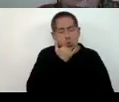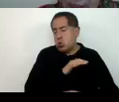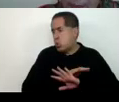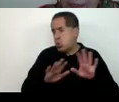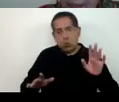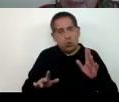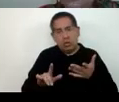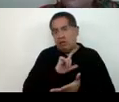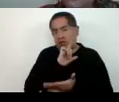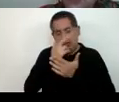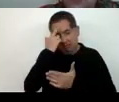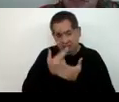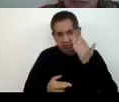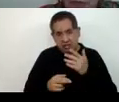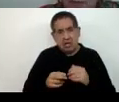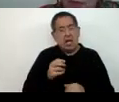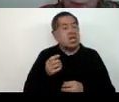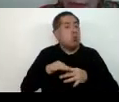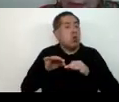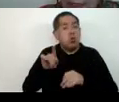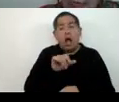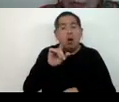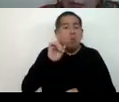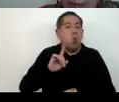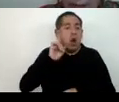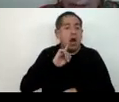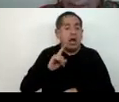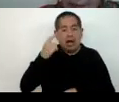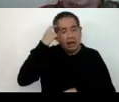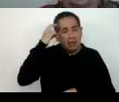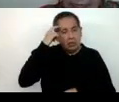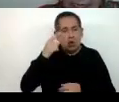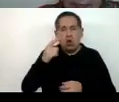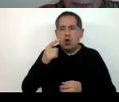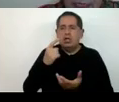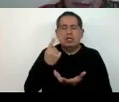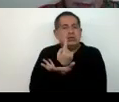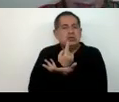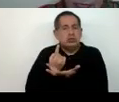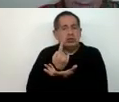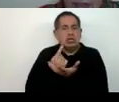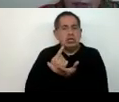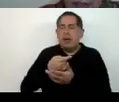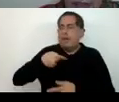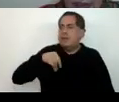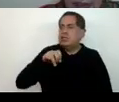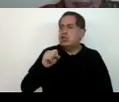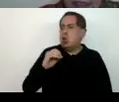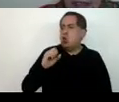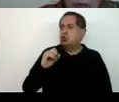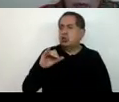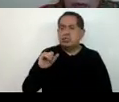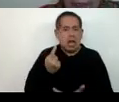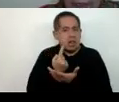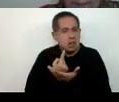con discapacidad psicosocial sobre todo, pero puede ser en cualquier discapacidad, especialmente de las personas